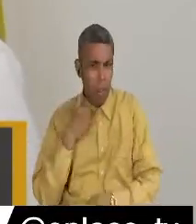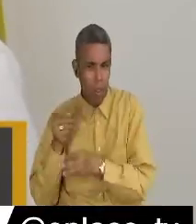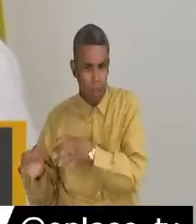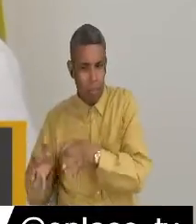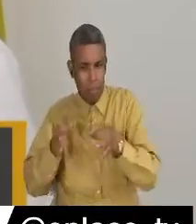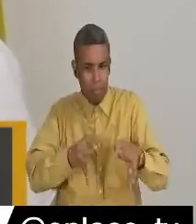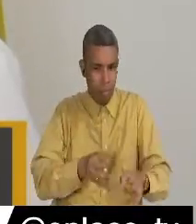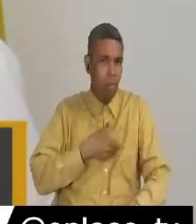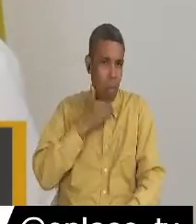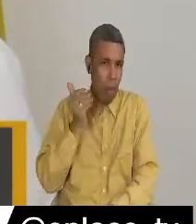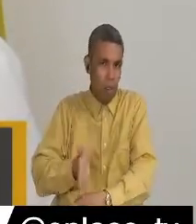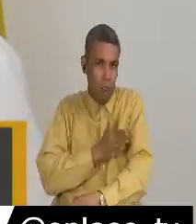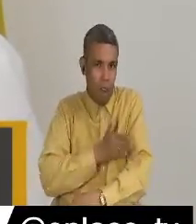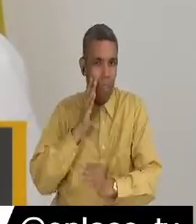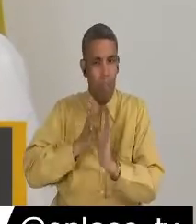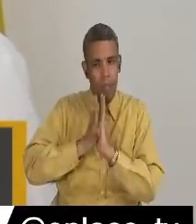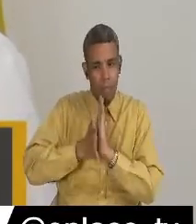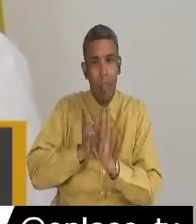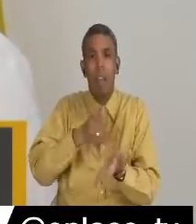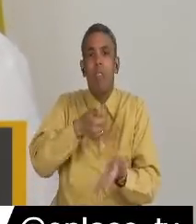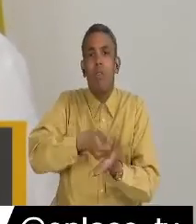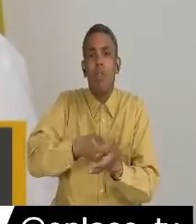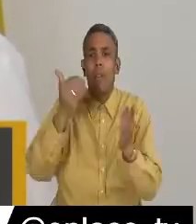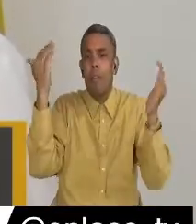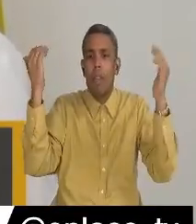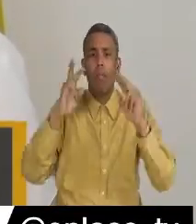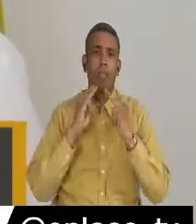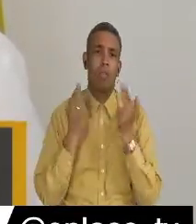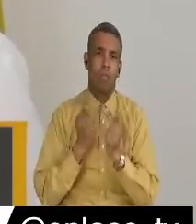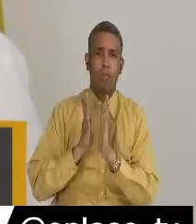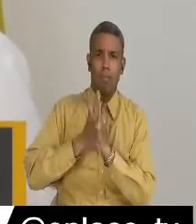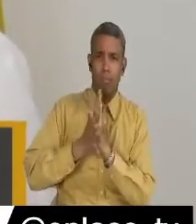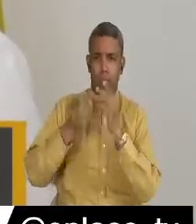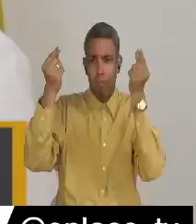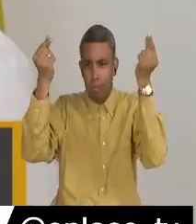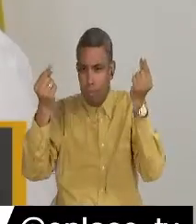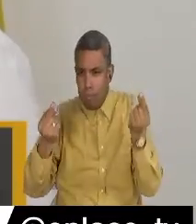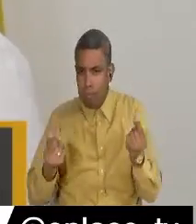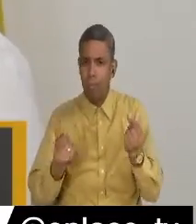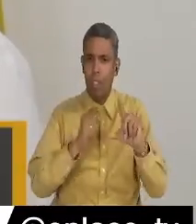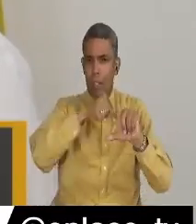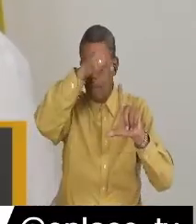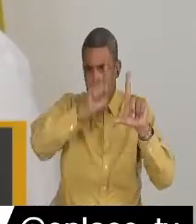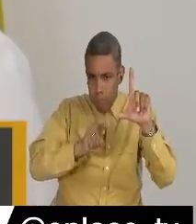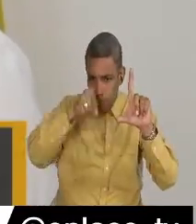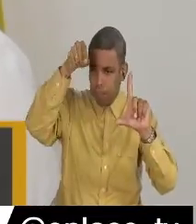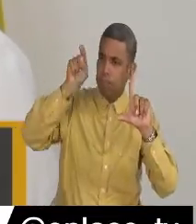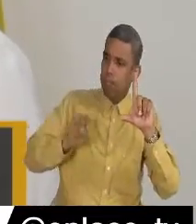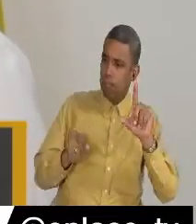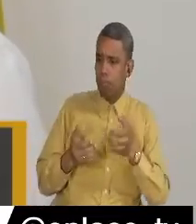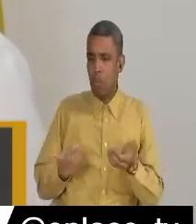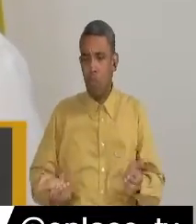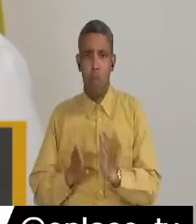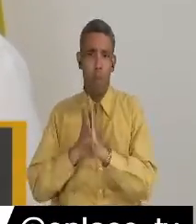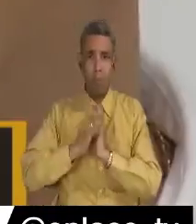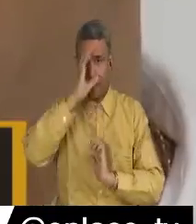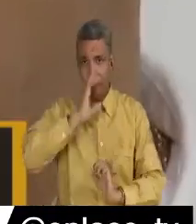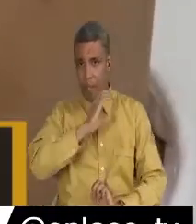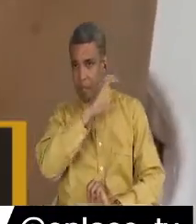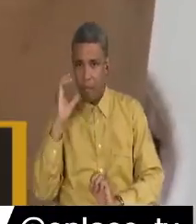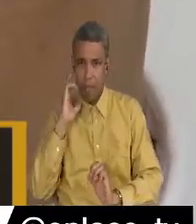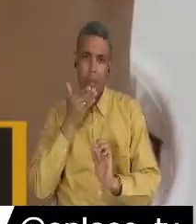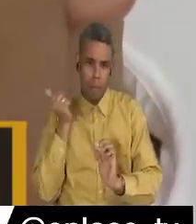conocer el cómo se encuentra al interior y en la comunidad nuestra caja de compensación familiar.